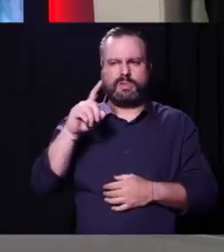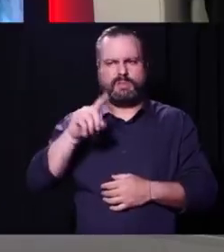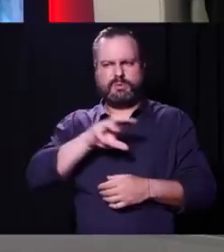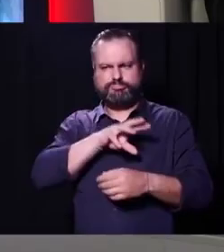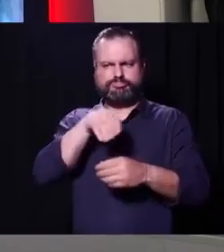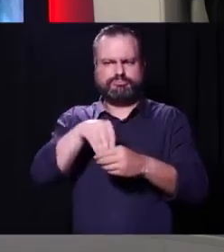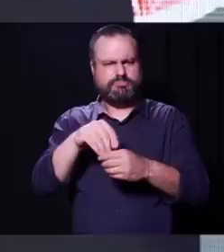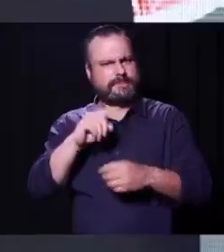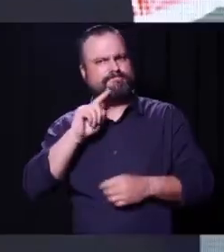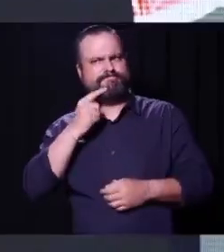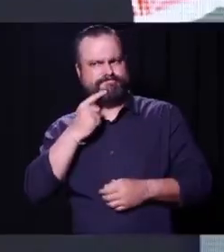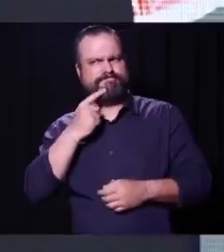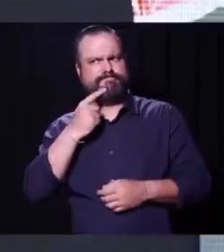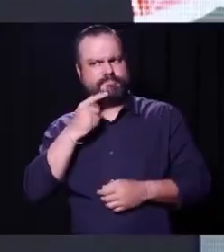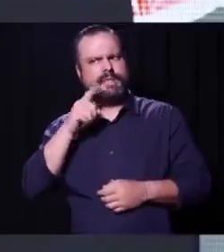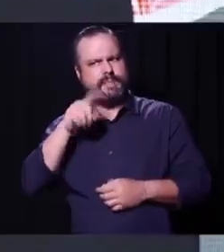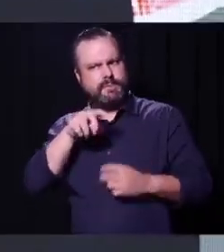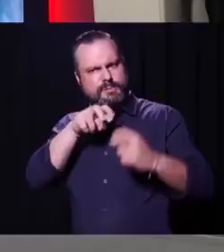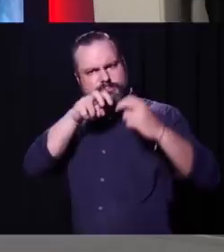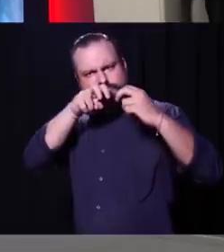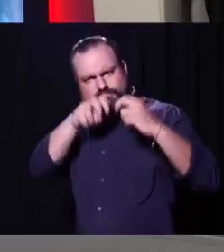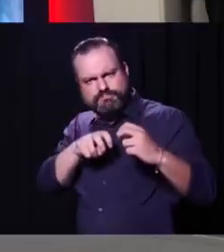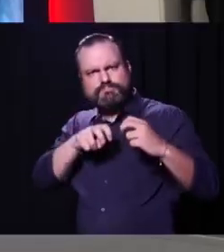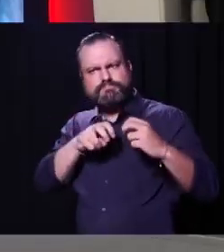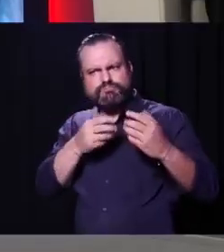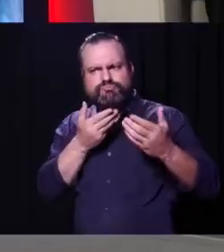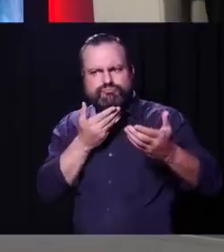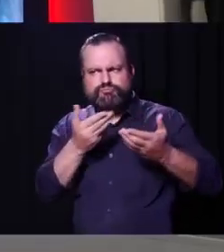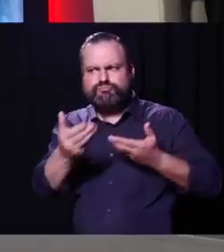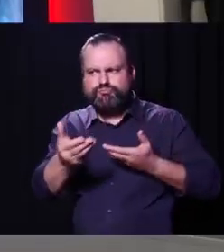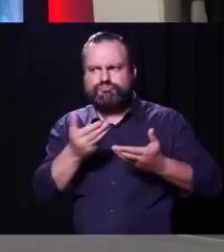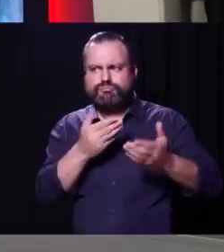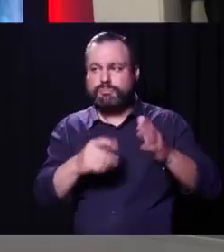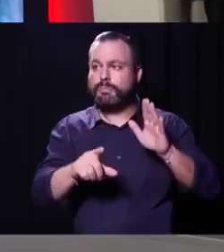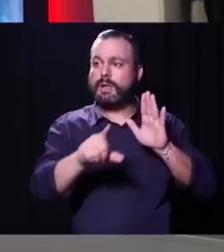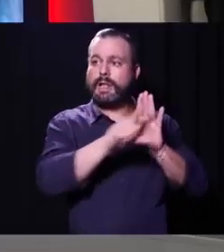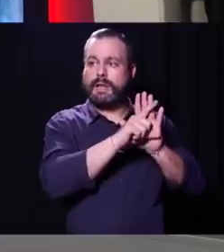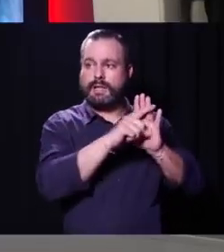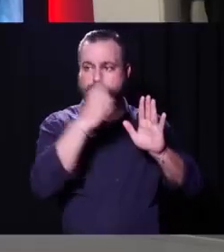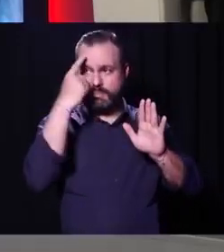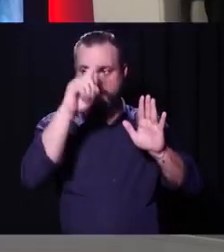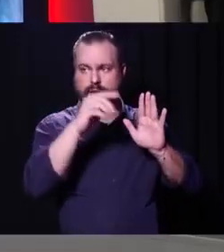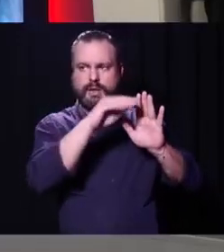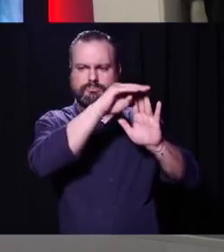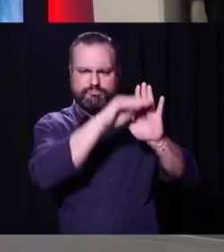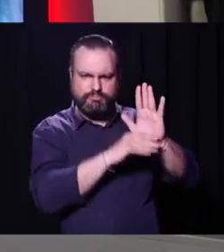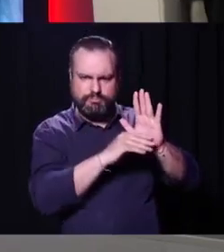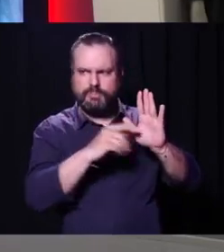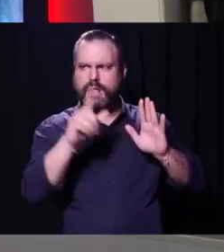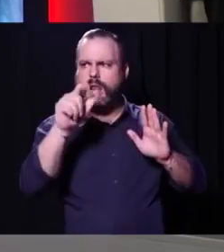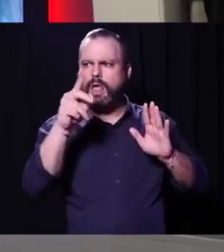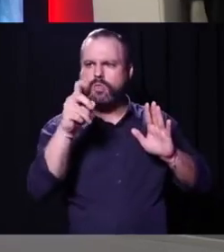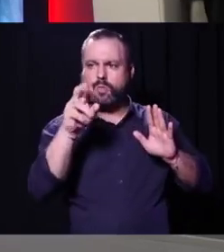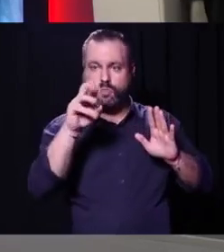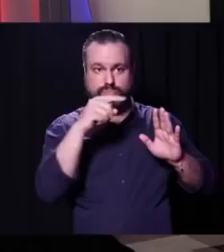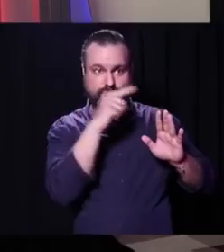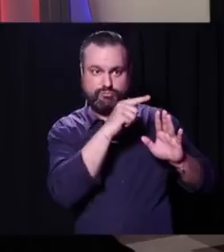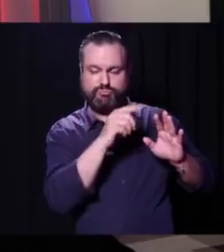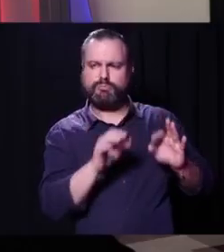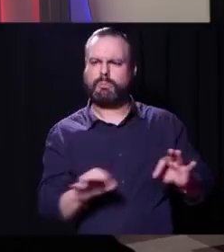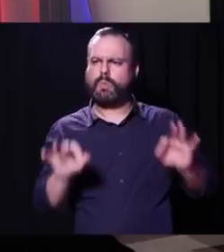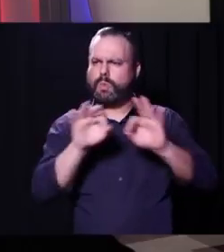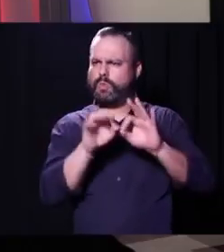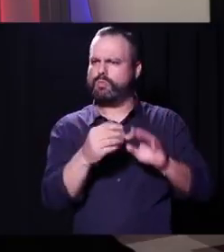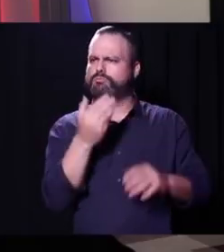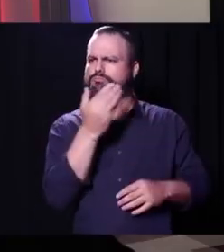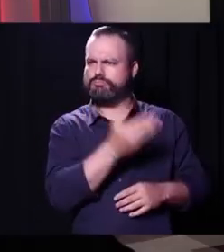Colombia. ¿Legalizar la droga sería una opción? ¿Perdón? ¿Legalizar la droga sería una opción? No la veo ahora mismo. No veo